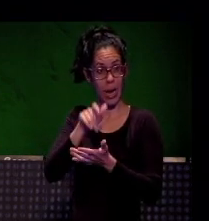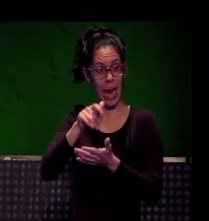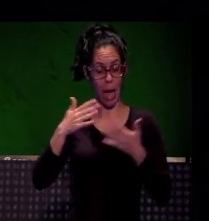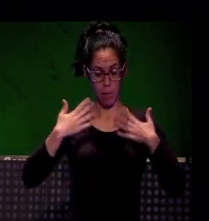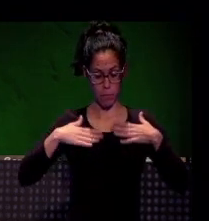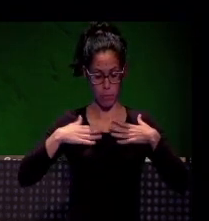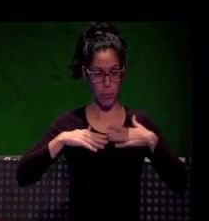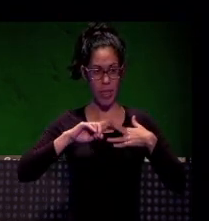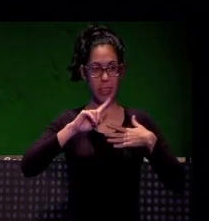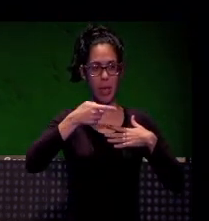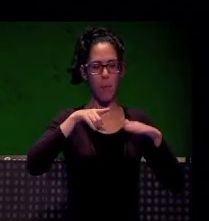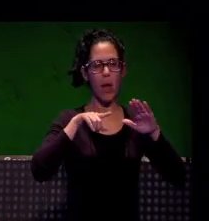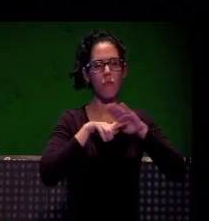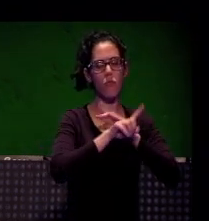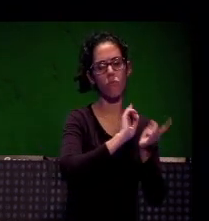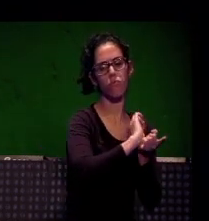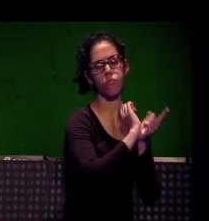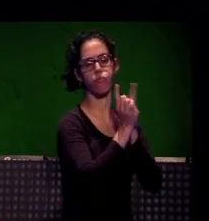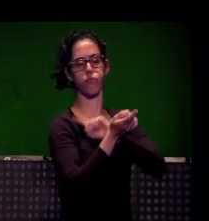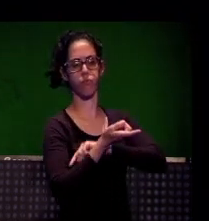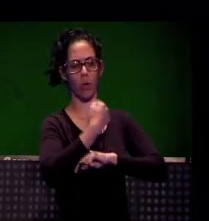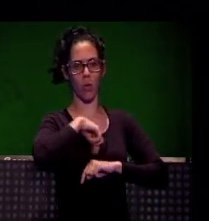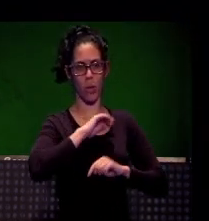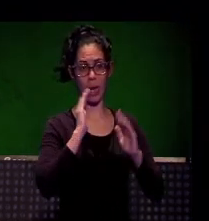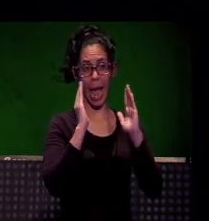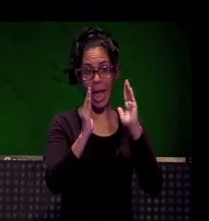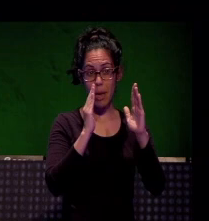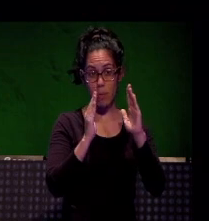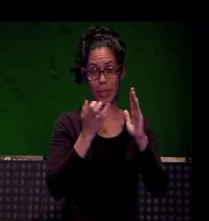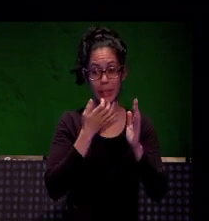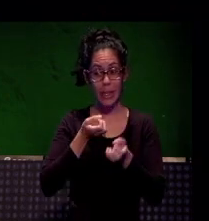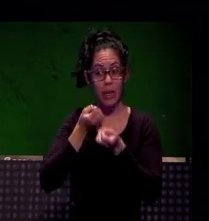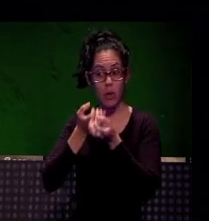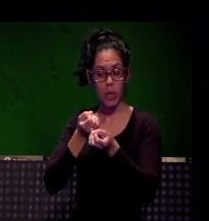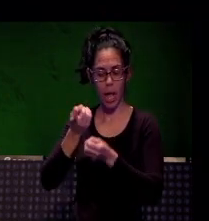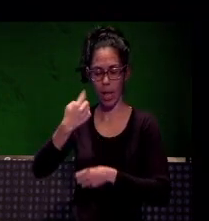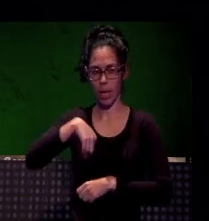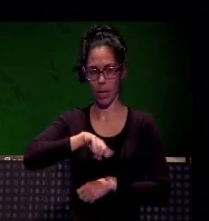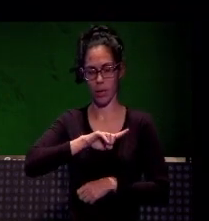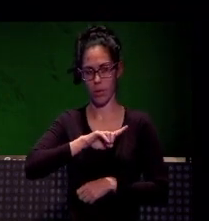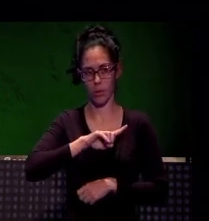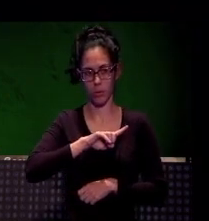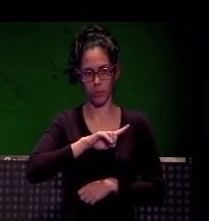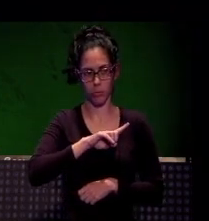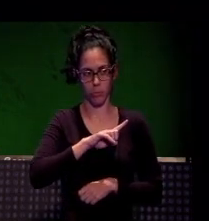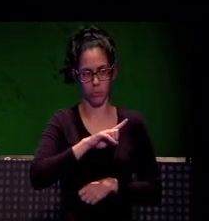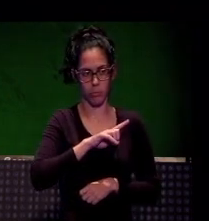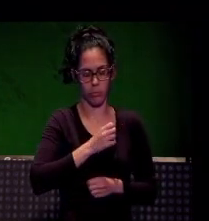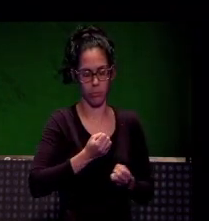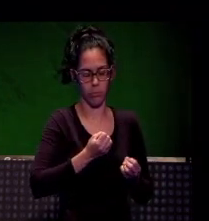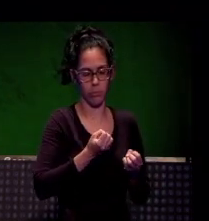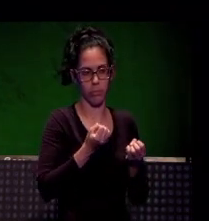y la revolución que se iba a producir en nuestra época con los tejidos se hubieran quedado muertos porque realmente ahora